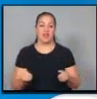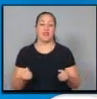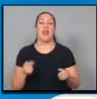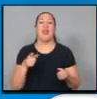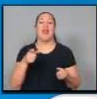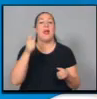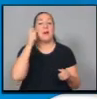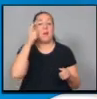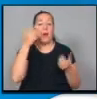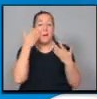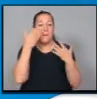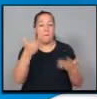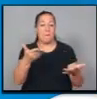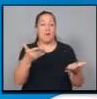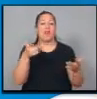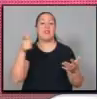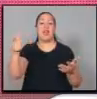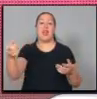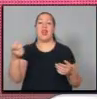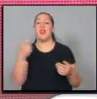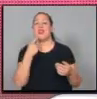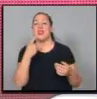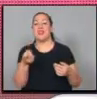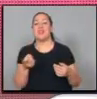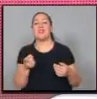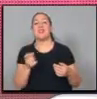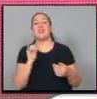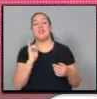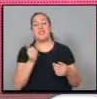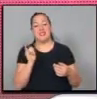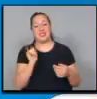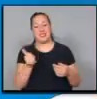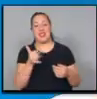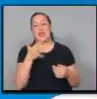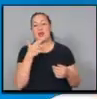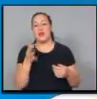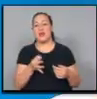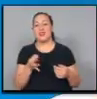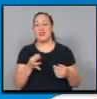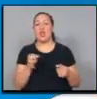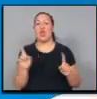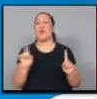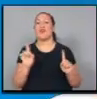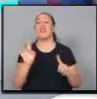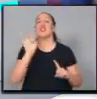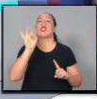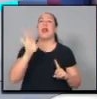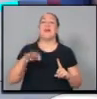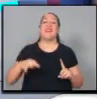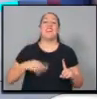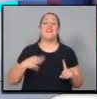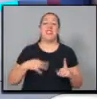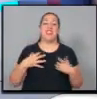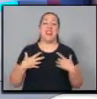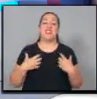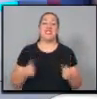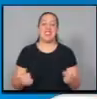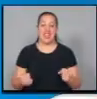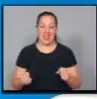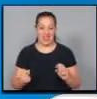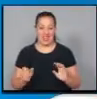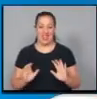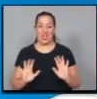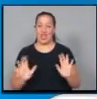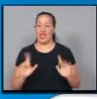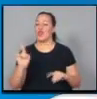cuando lo mostramos y lo dijimos, Romina dijo, sí. Es verdad, no es solo vida sana. No, y nosotros dijimos,